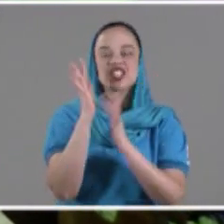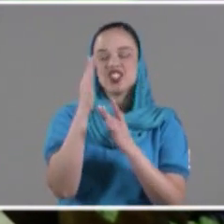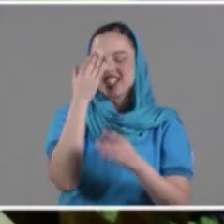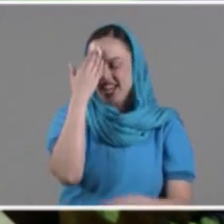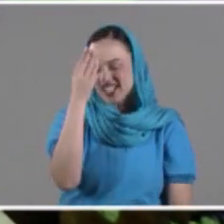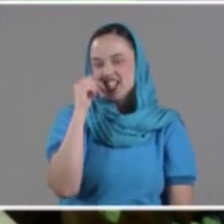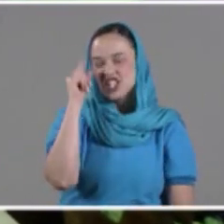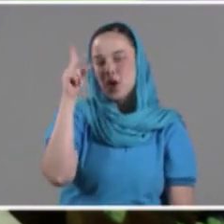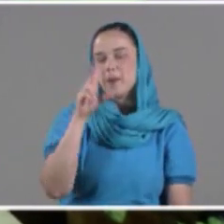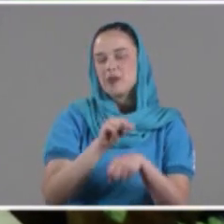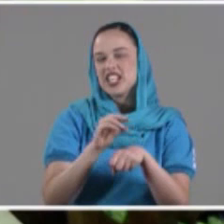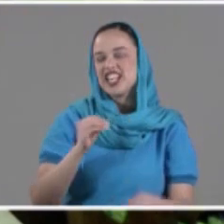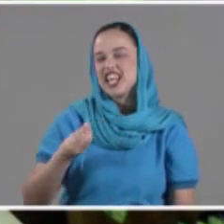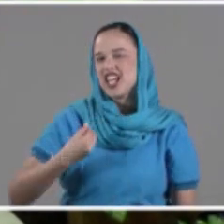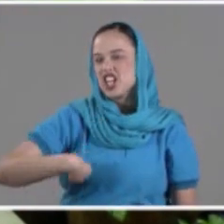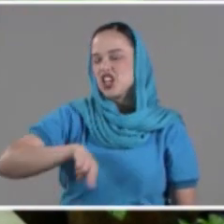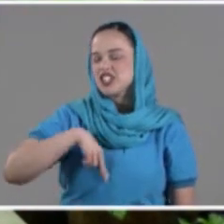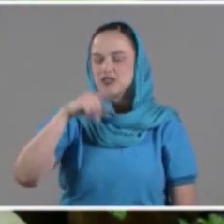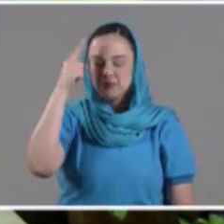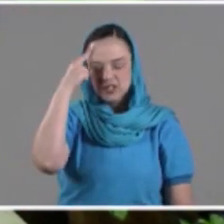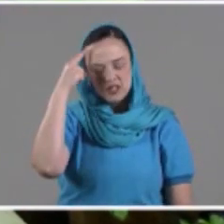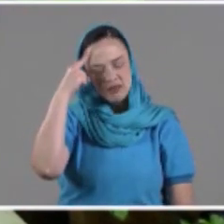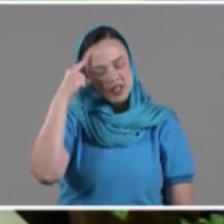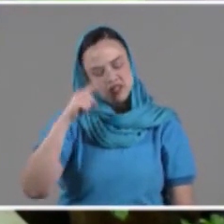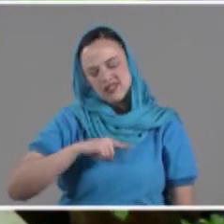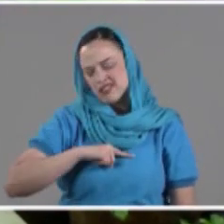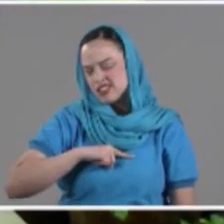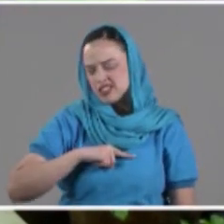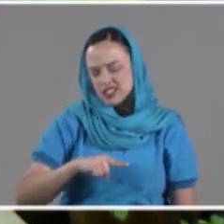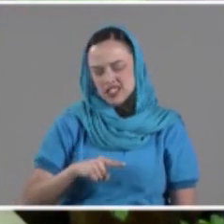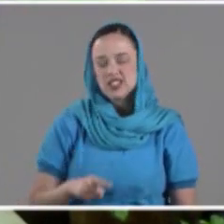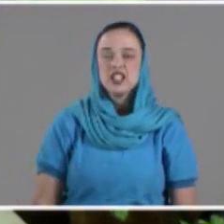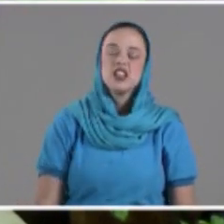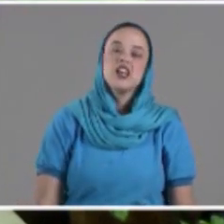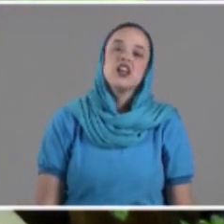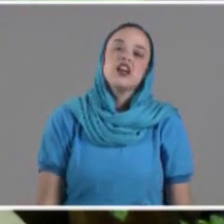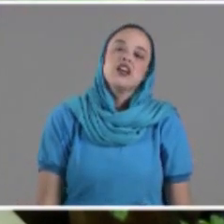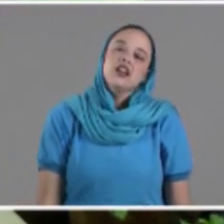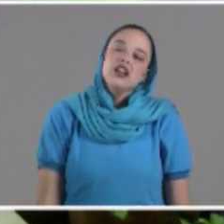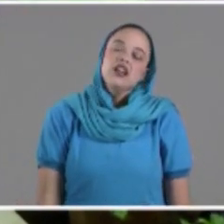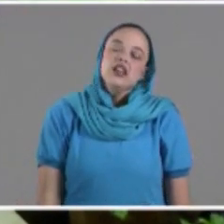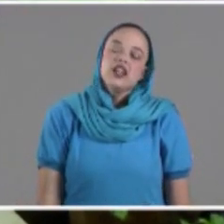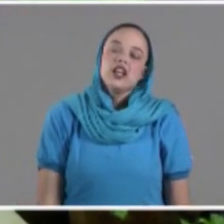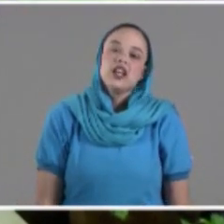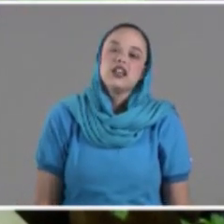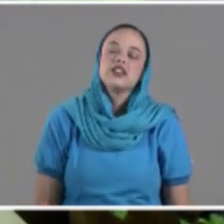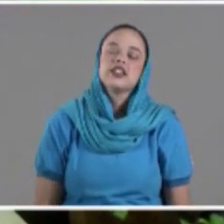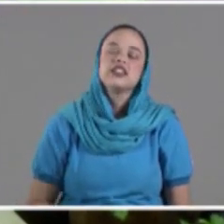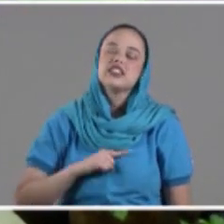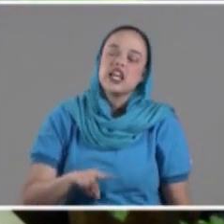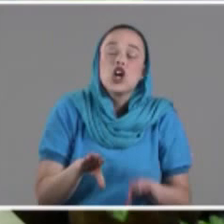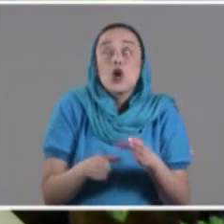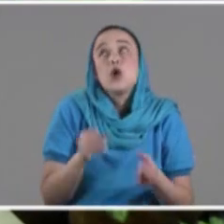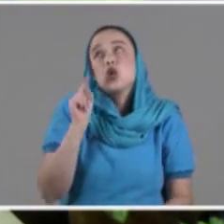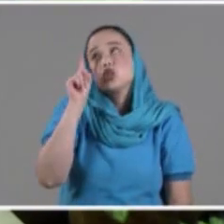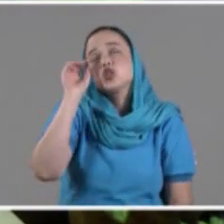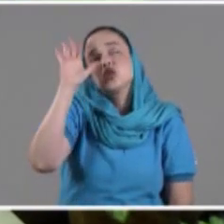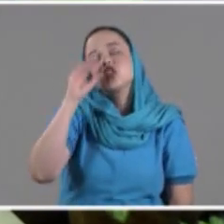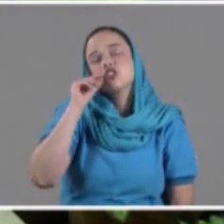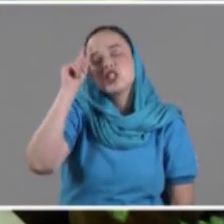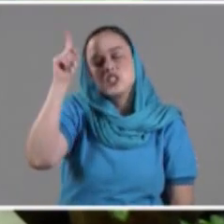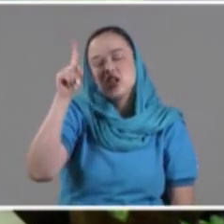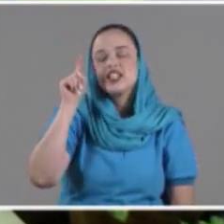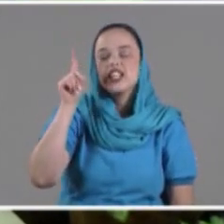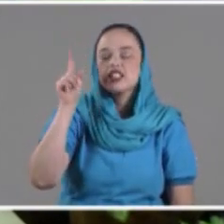permite que nuestros pensamientos se acoplen se acomoden a los pensamientos tuyos Y de esa manera podamos